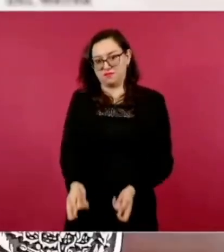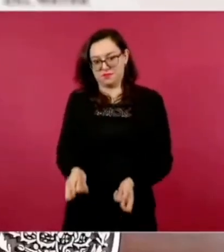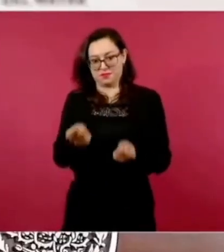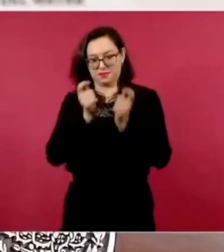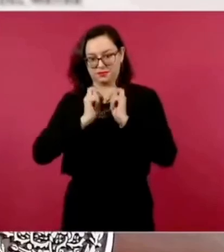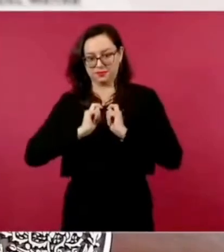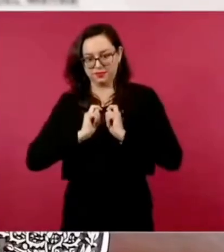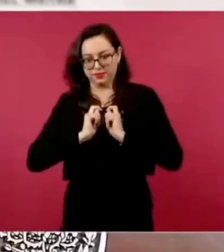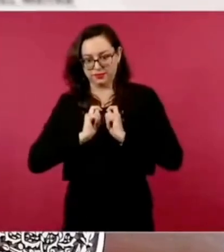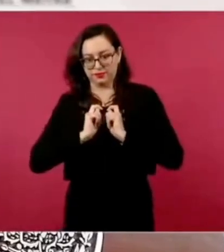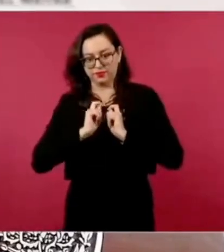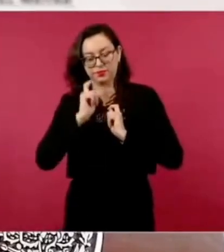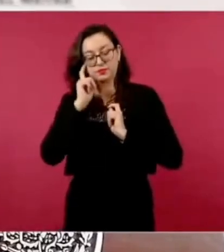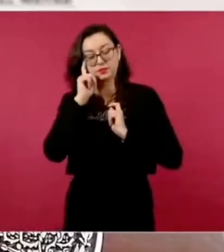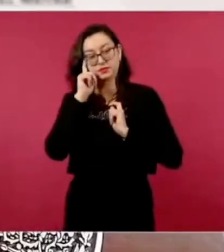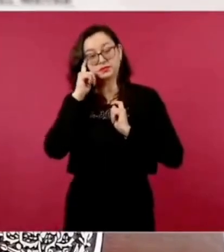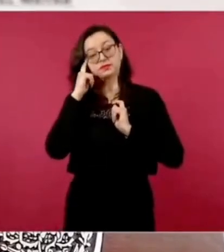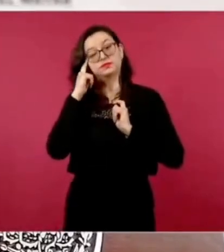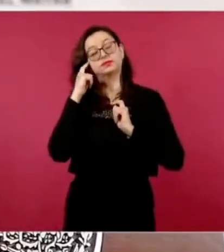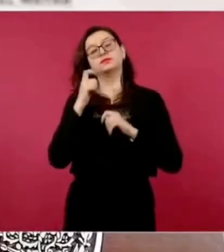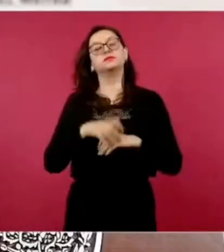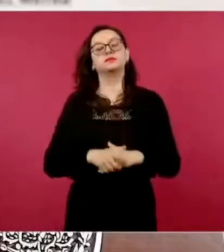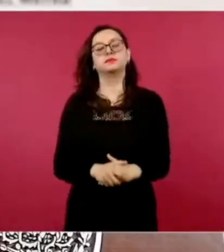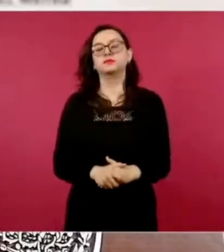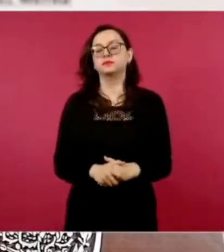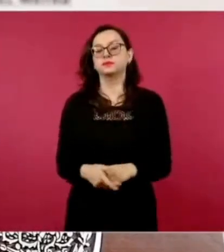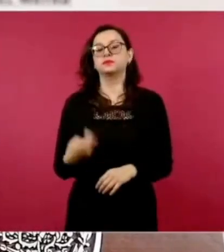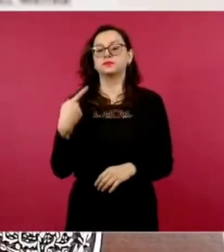a tocar la aprobación en el Senado